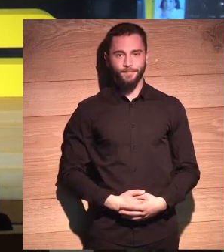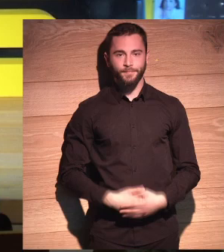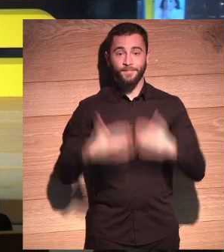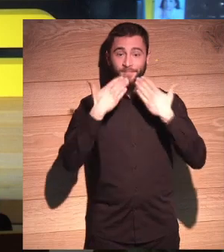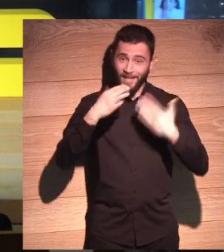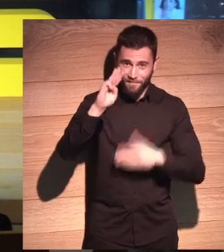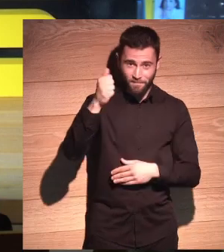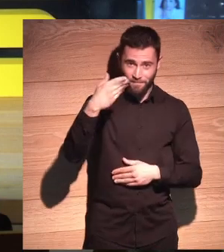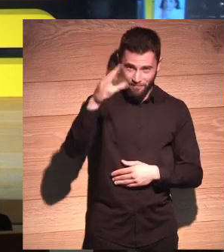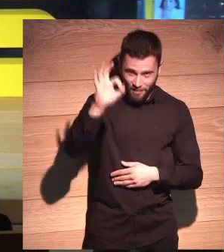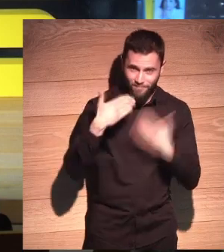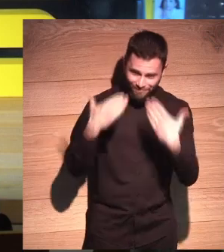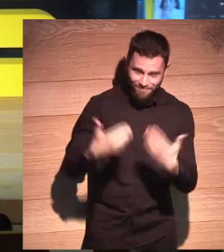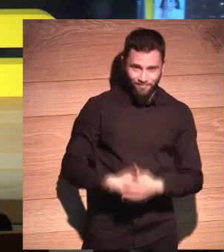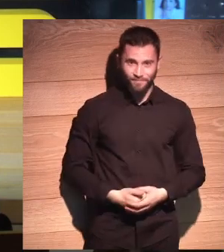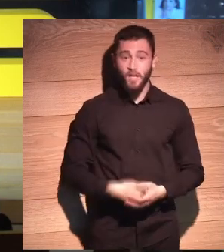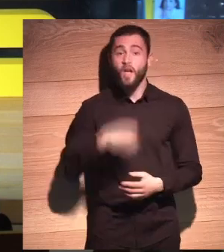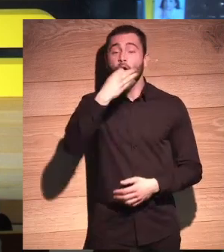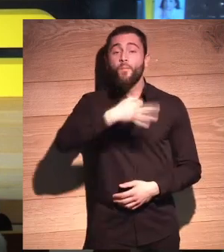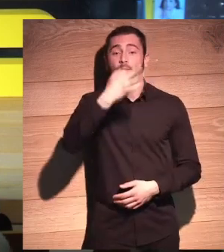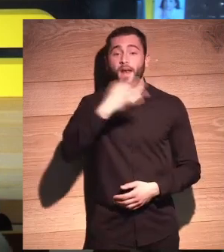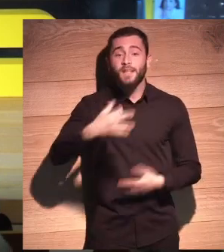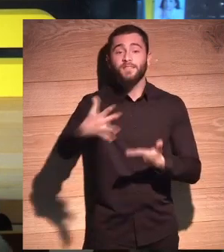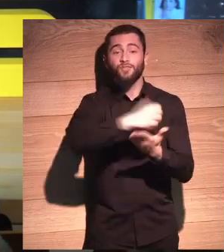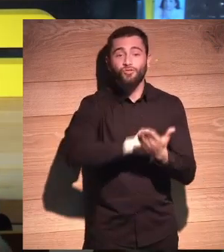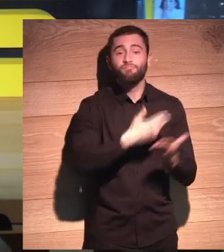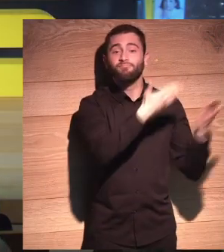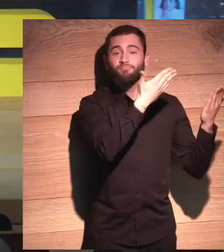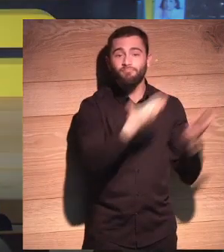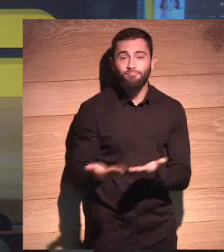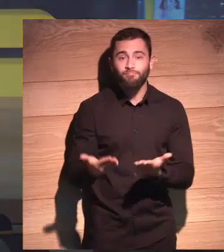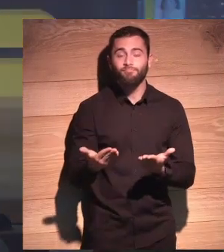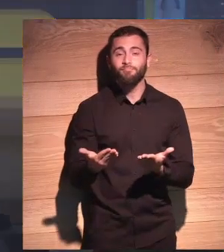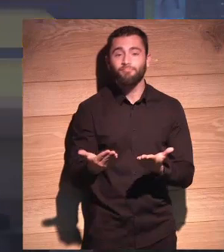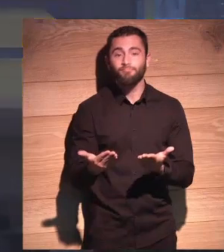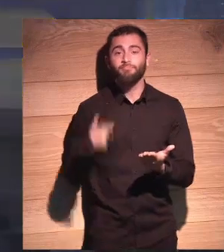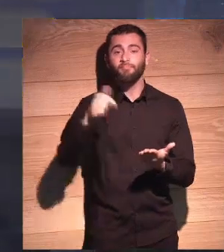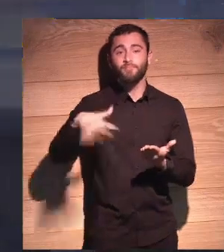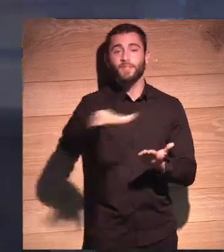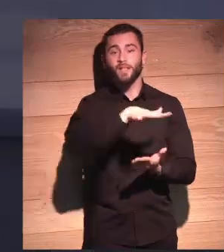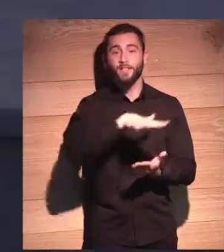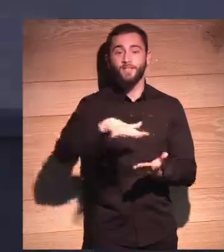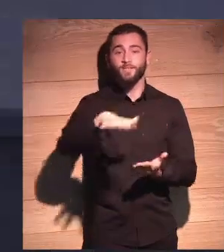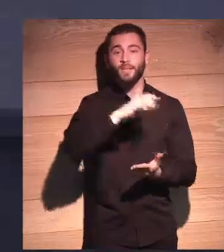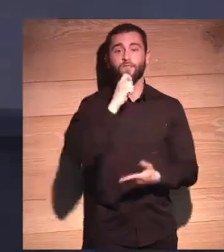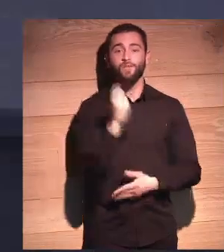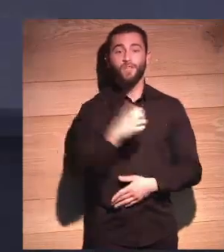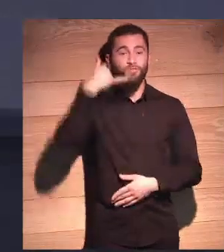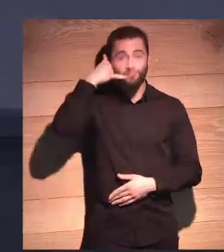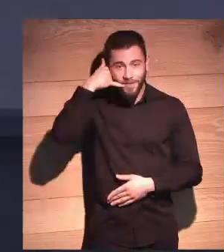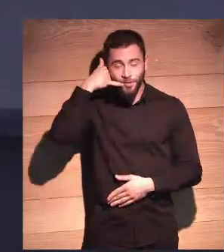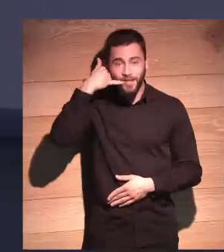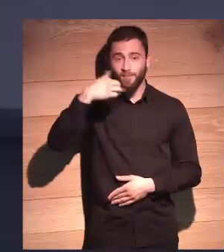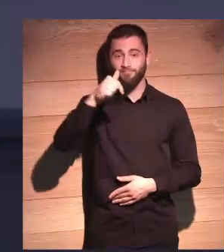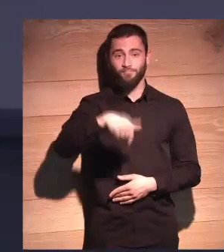Gracias, Pablo. Muy buenas tardes a todos y bienvenidos al espacio de la Fundación